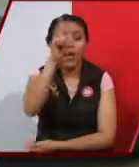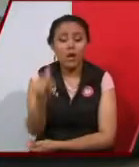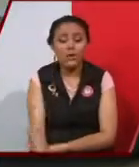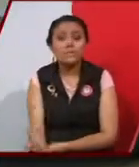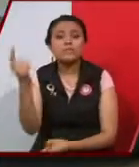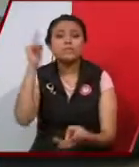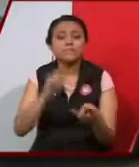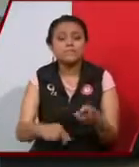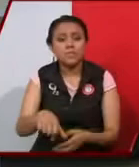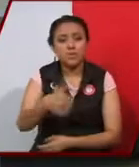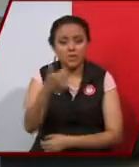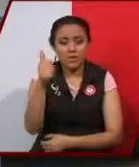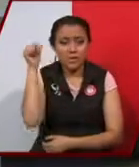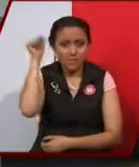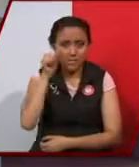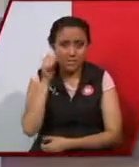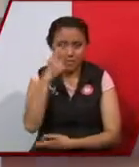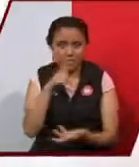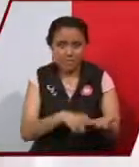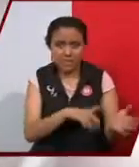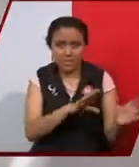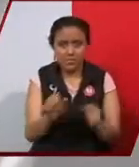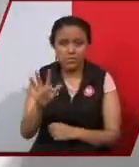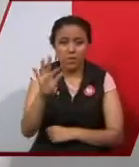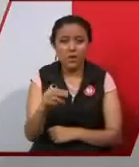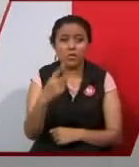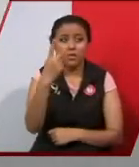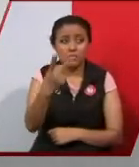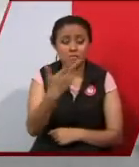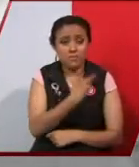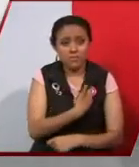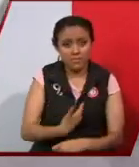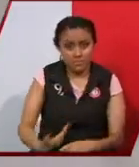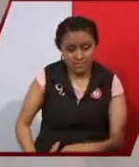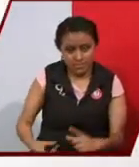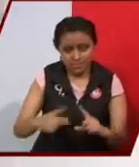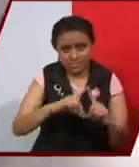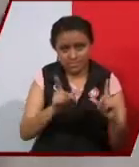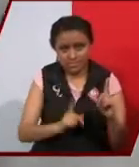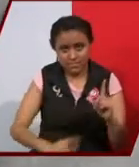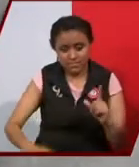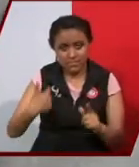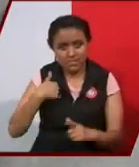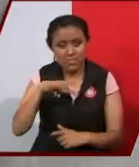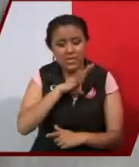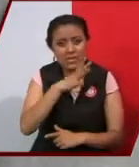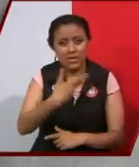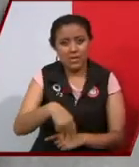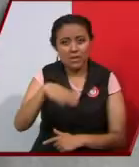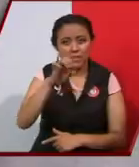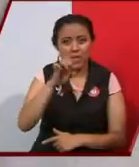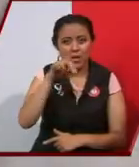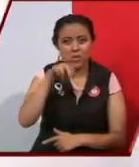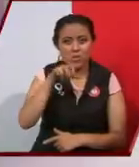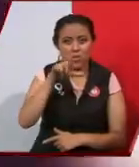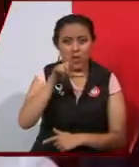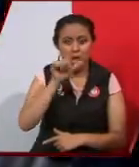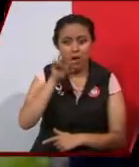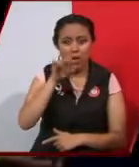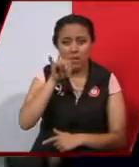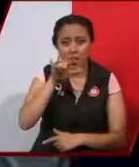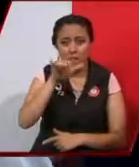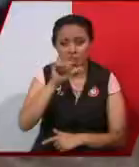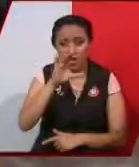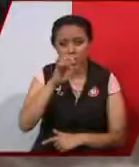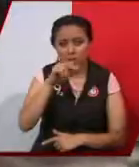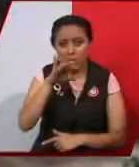el 11 de abril de 1942 el entonces presidente de la república el general manuel ávila camacho decretó